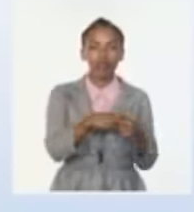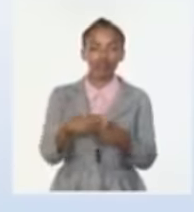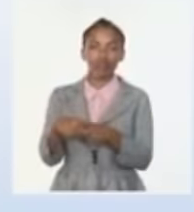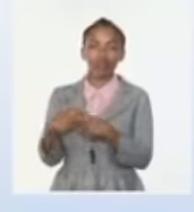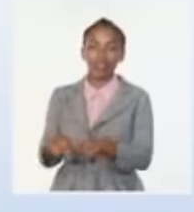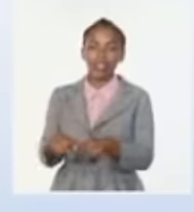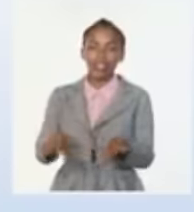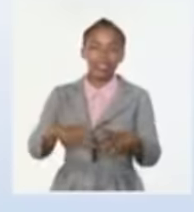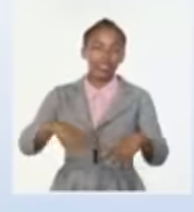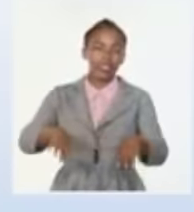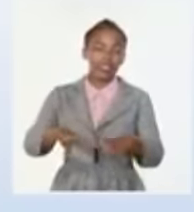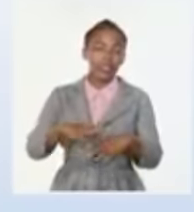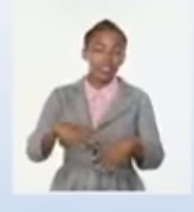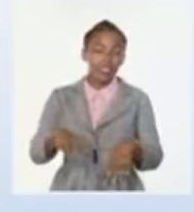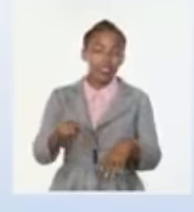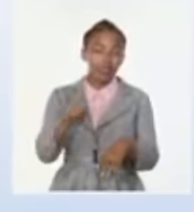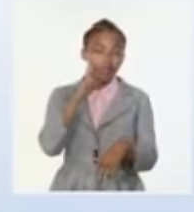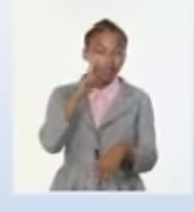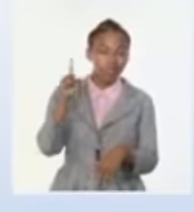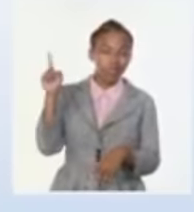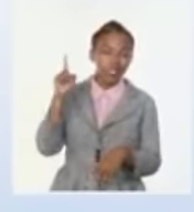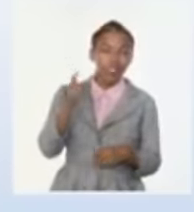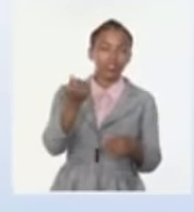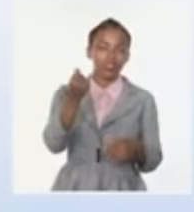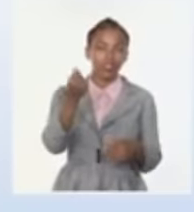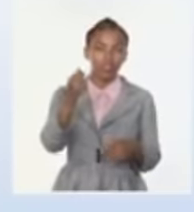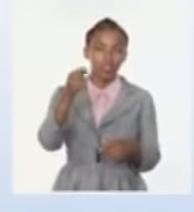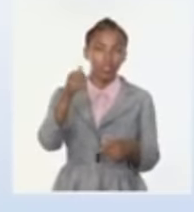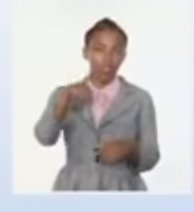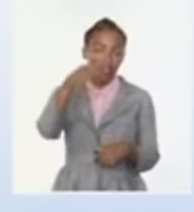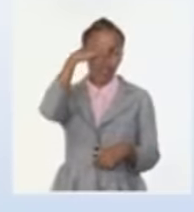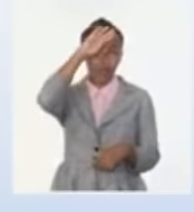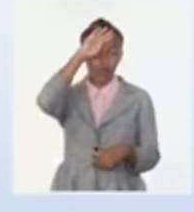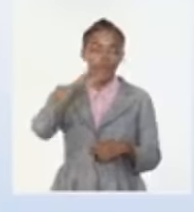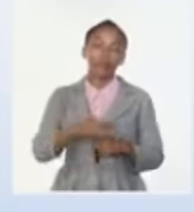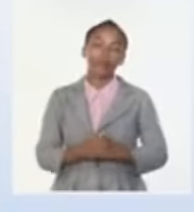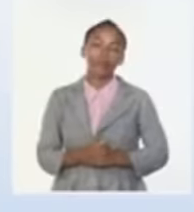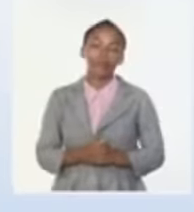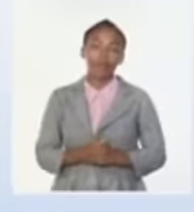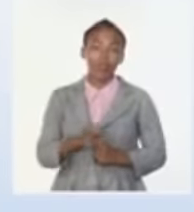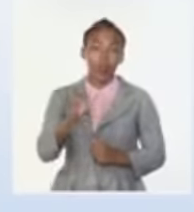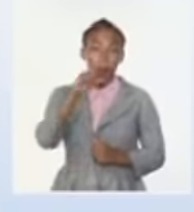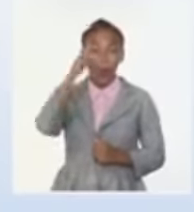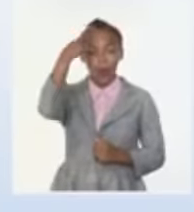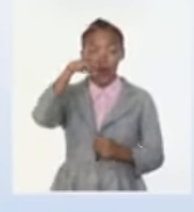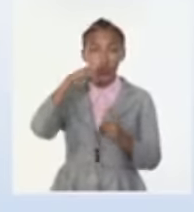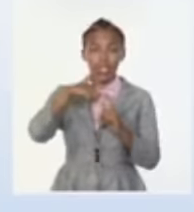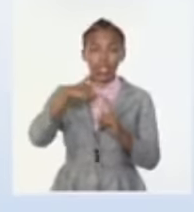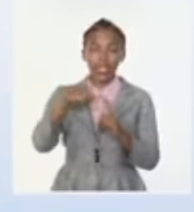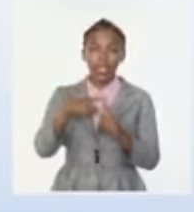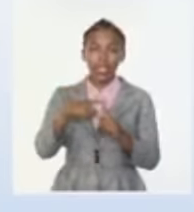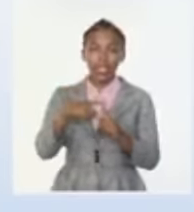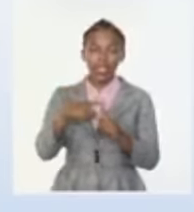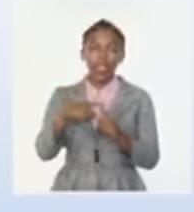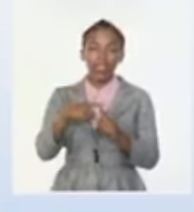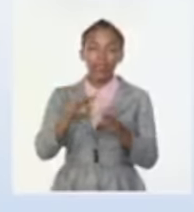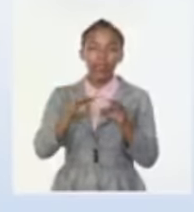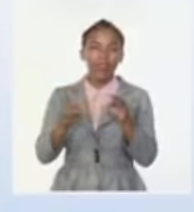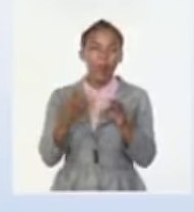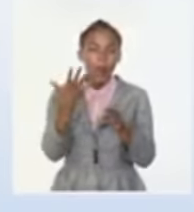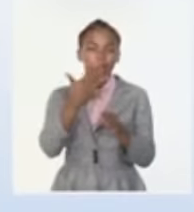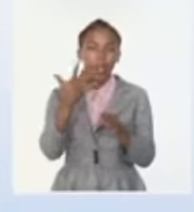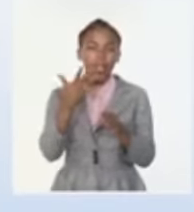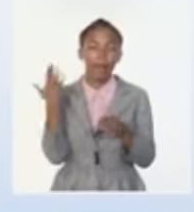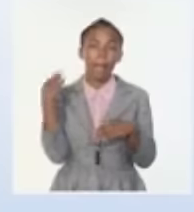tema tributario, el tema de los impuestos en el país. La ONAT era subordinada al Ministerio de Finanzas y Precios.